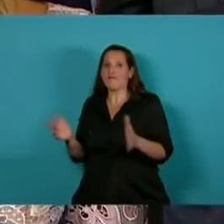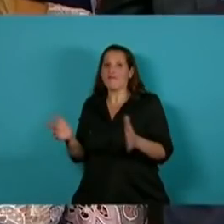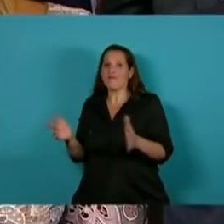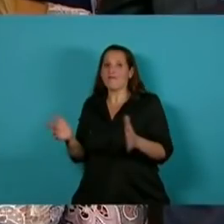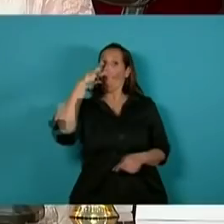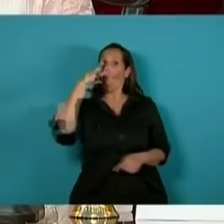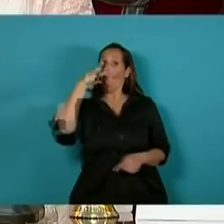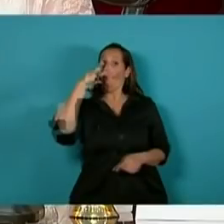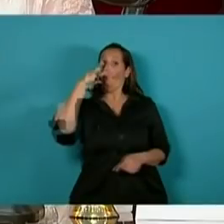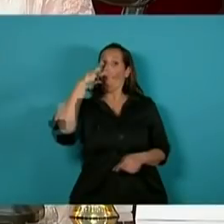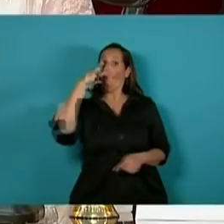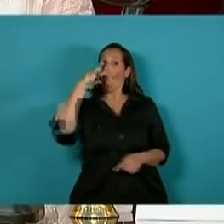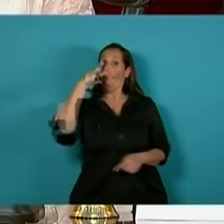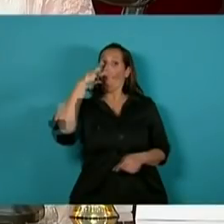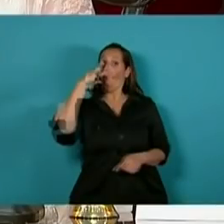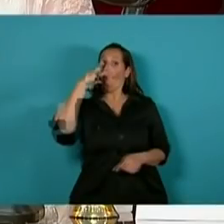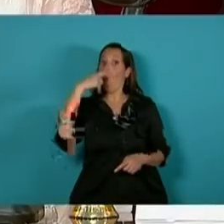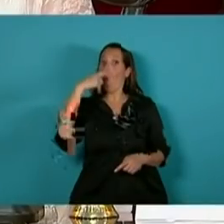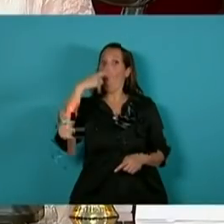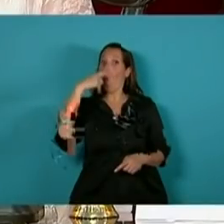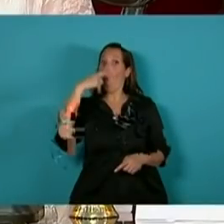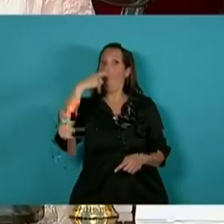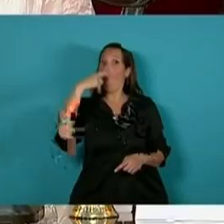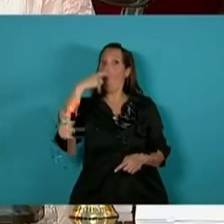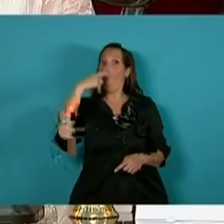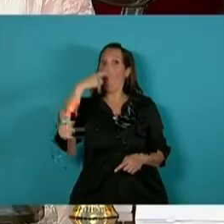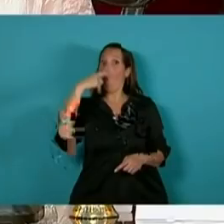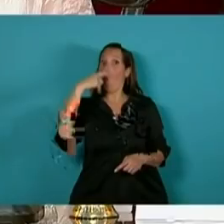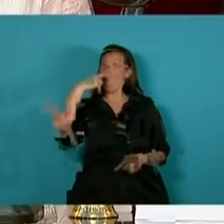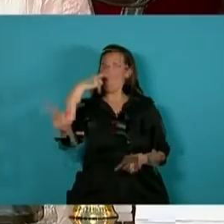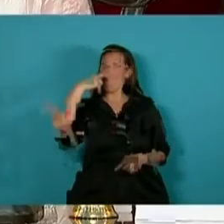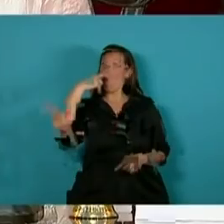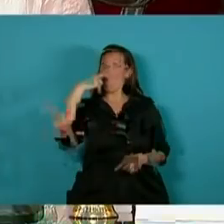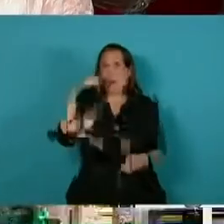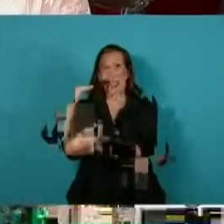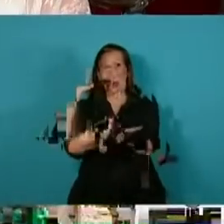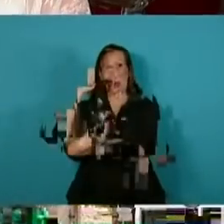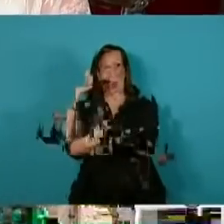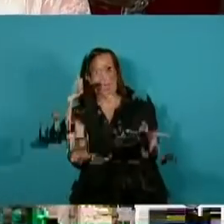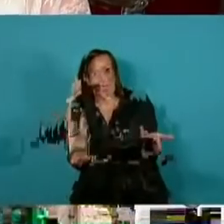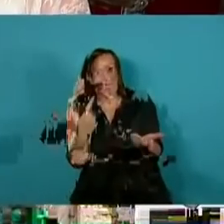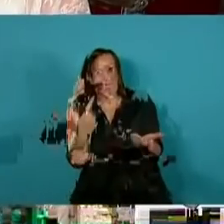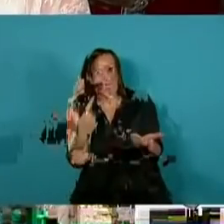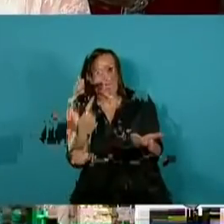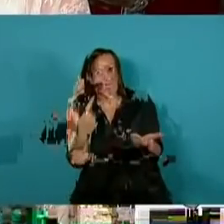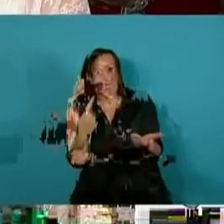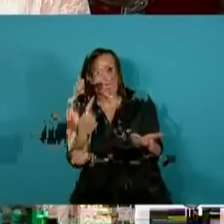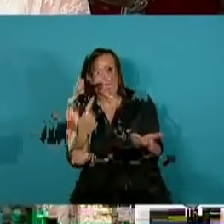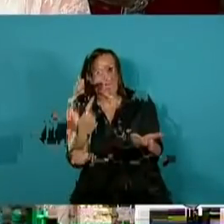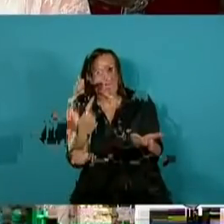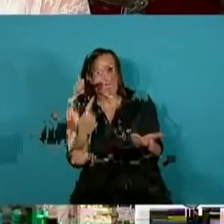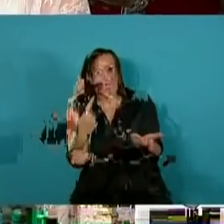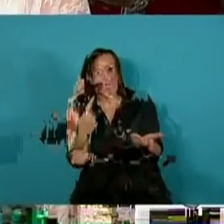deterioro judicial en los últimos años. Hemos visto persecuciones indebidas y detenciones arbitrarias inducidas por